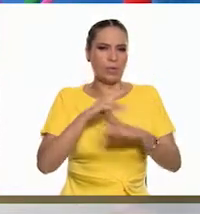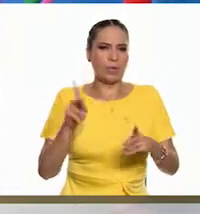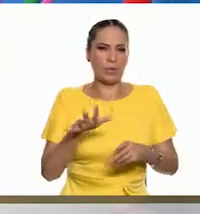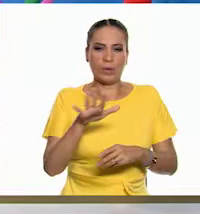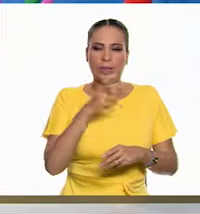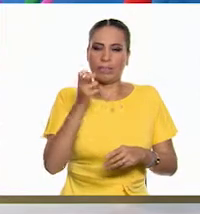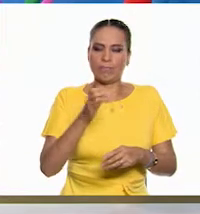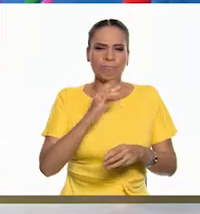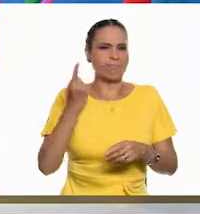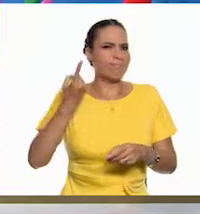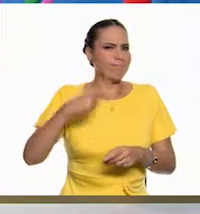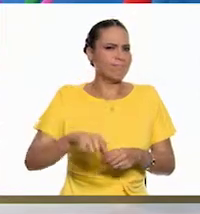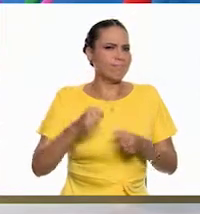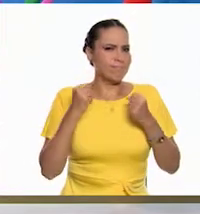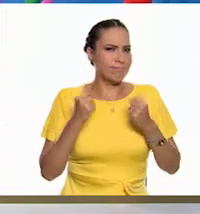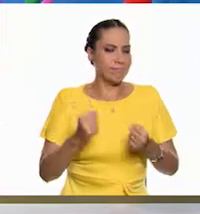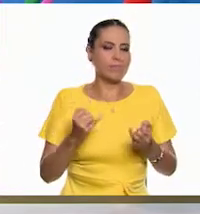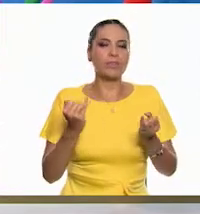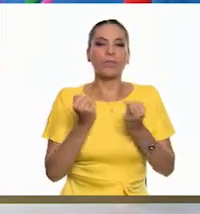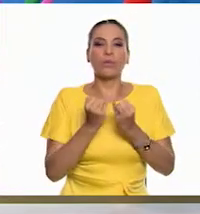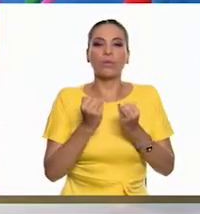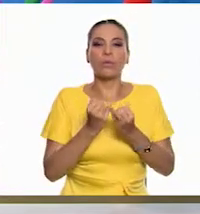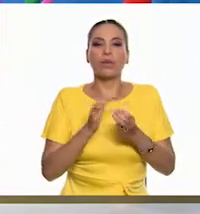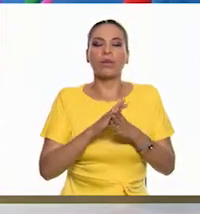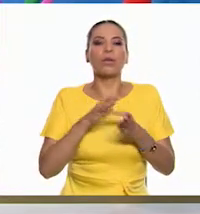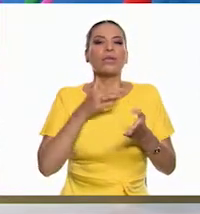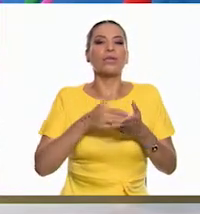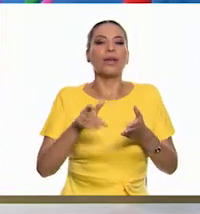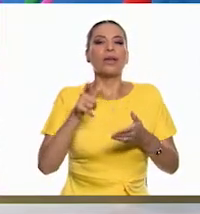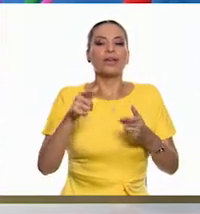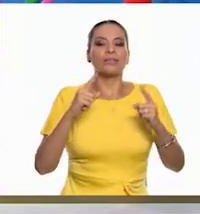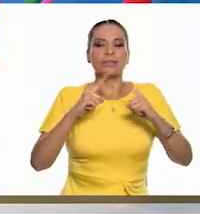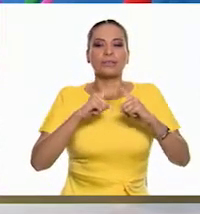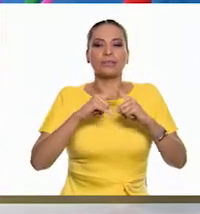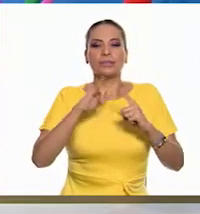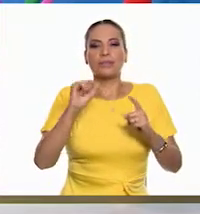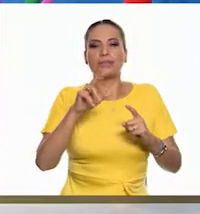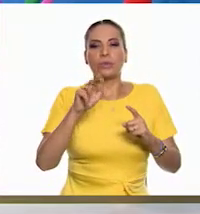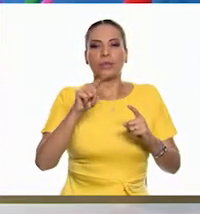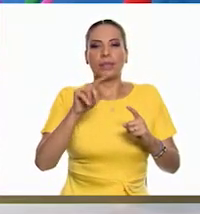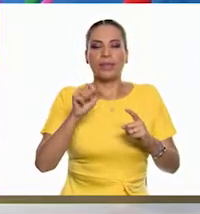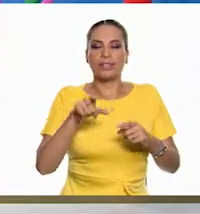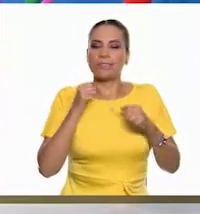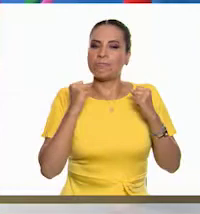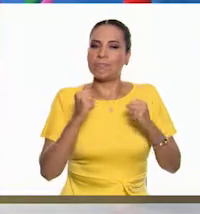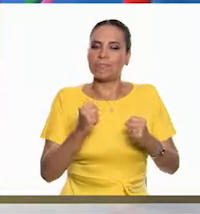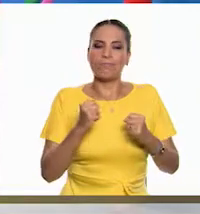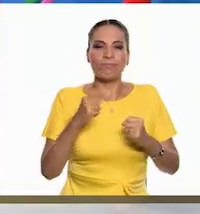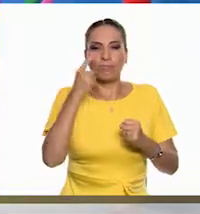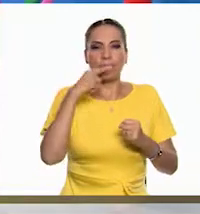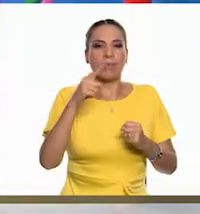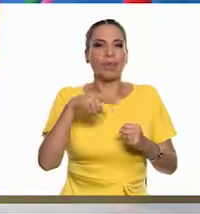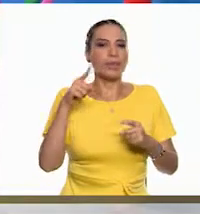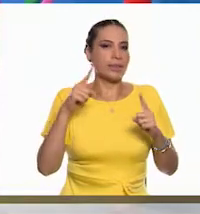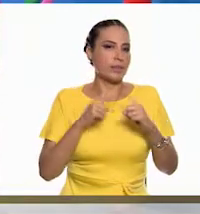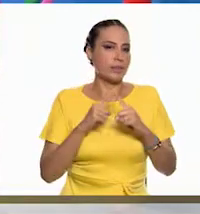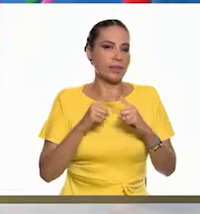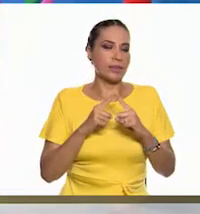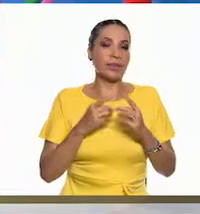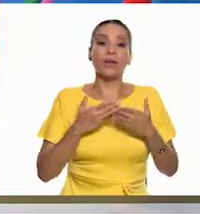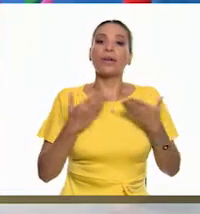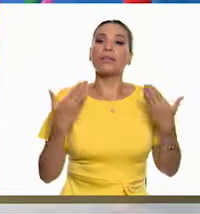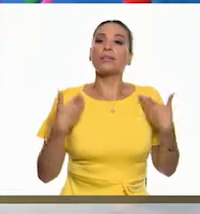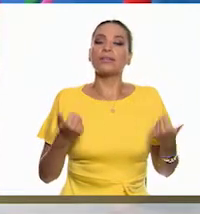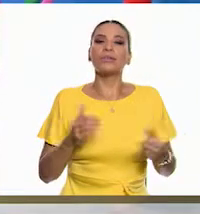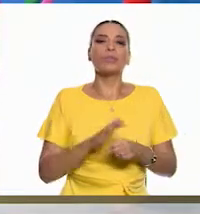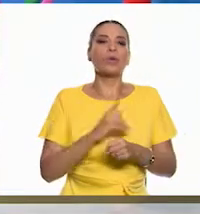demasiado impositivo. También la expulsión de los jesuitas sin duda debió haber sido un golpe durísimo para la Iglesia. Ahora